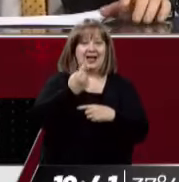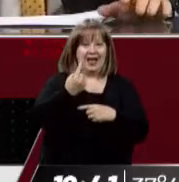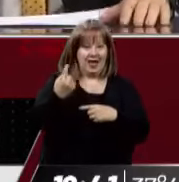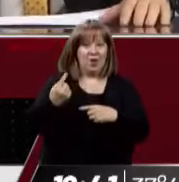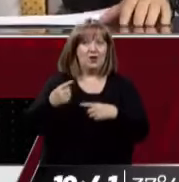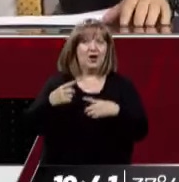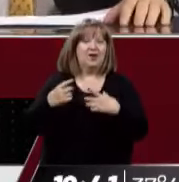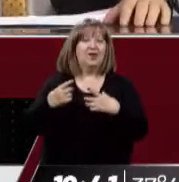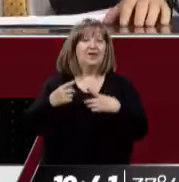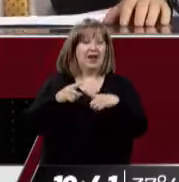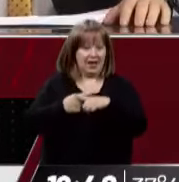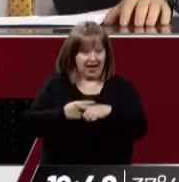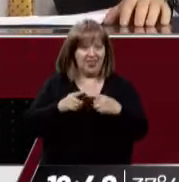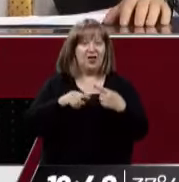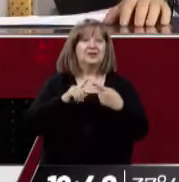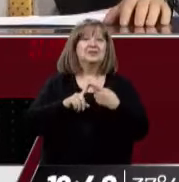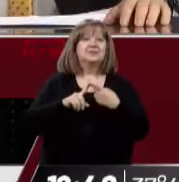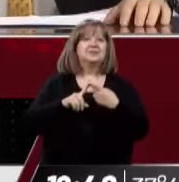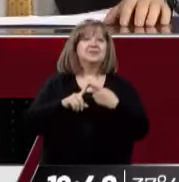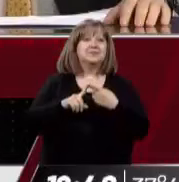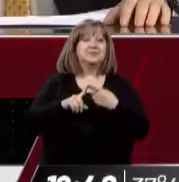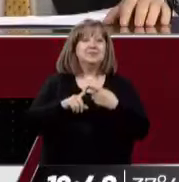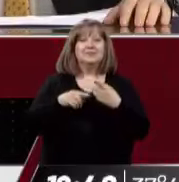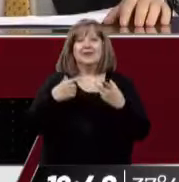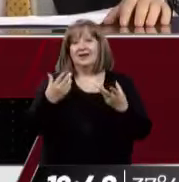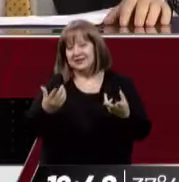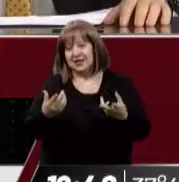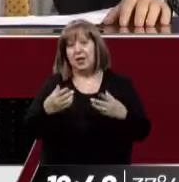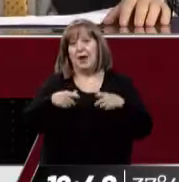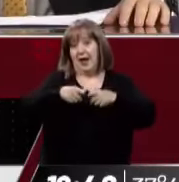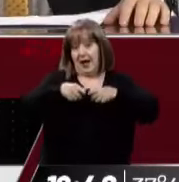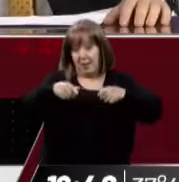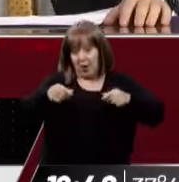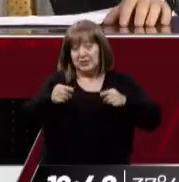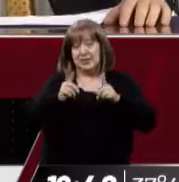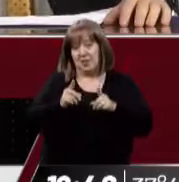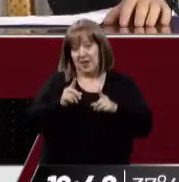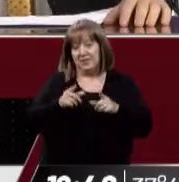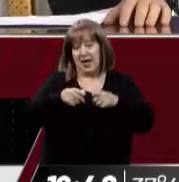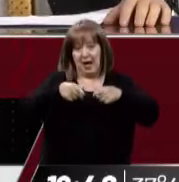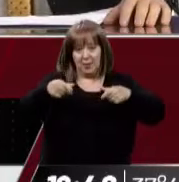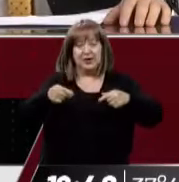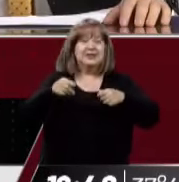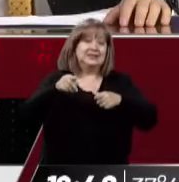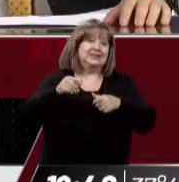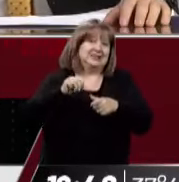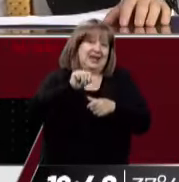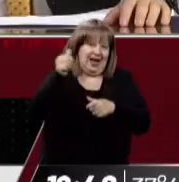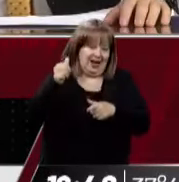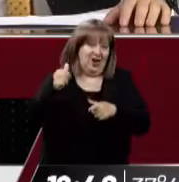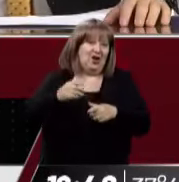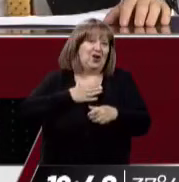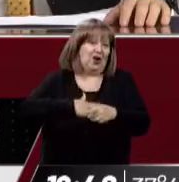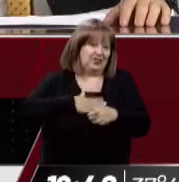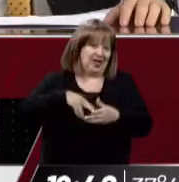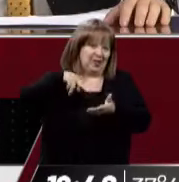Ah, no, tanto no. Pero eso es para el próximo. Para es que es un montón. Y para Japón también. La verdad es que el triunfo lo